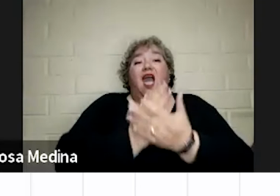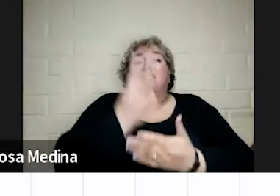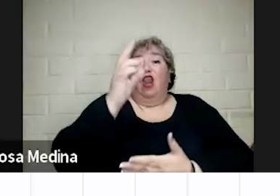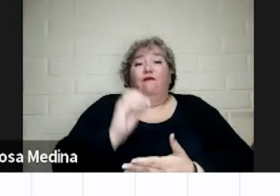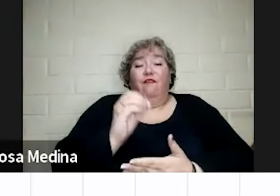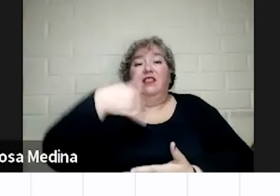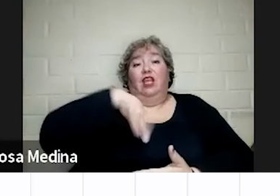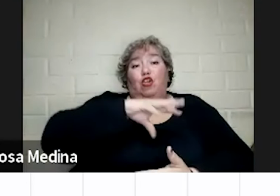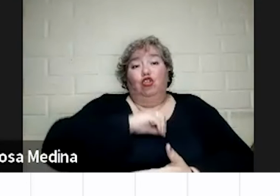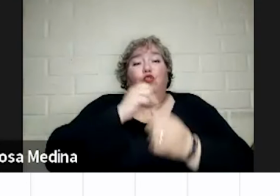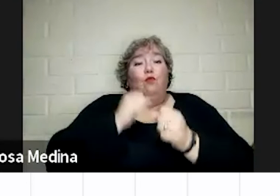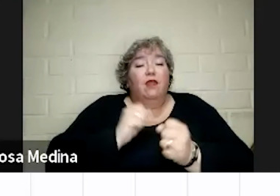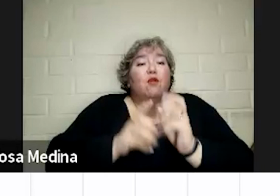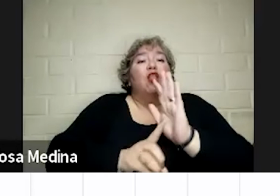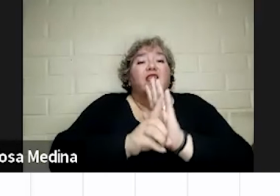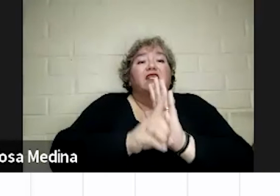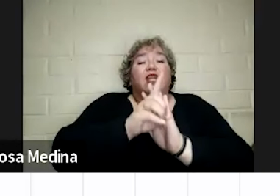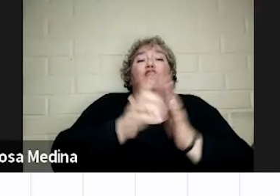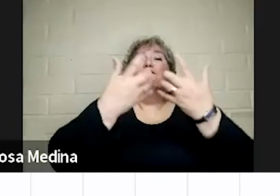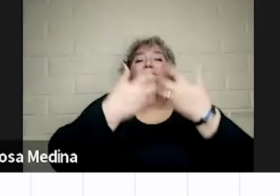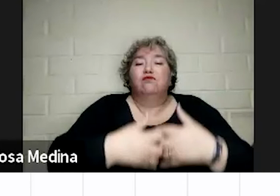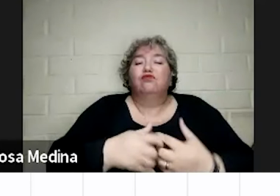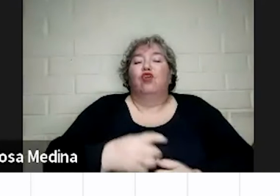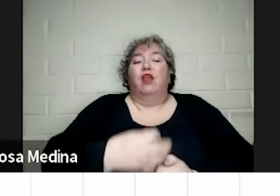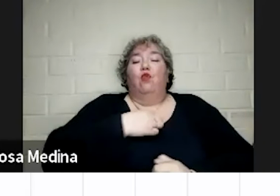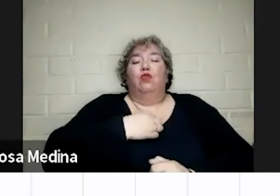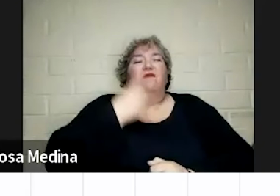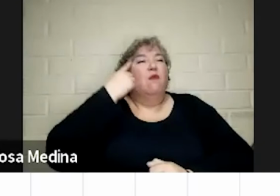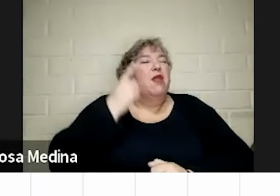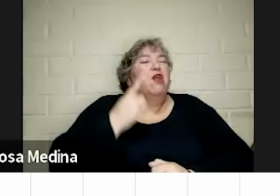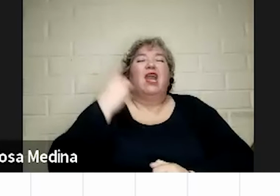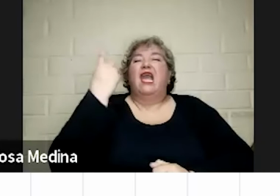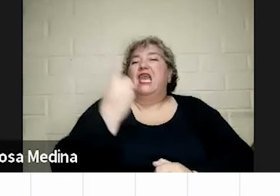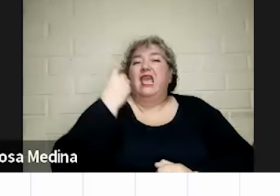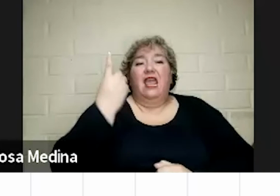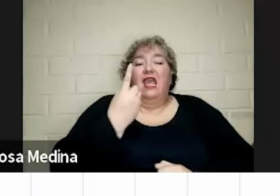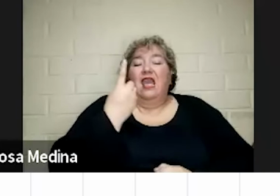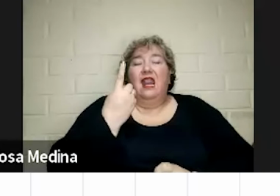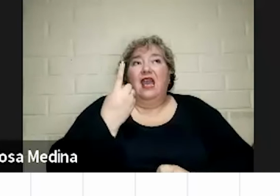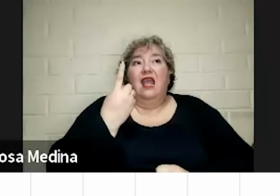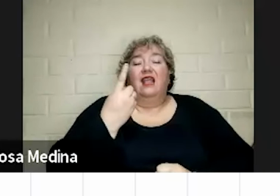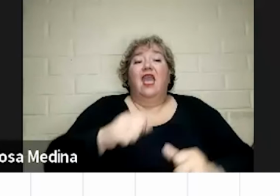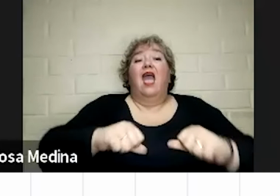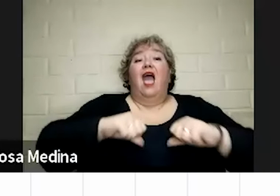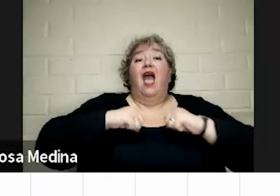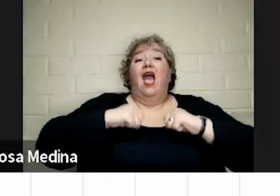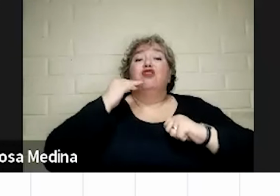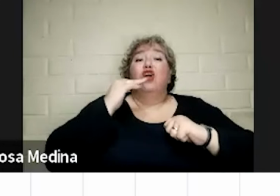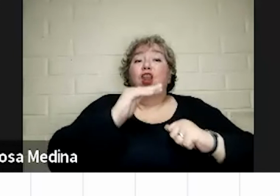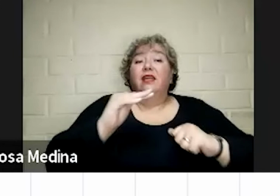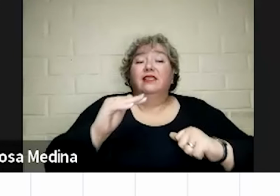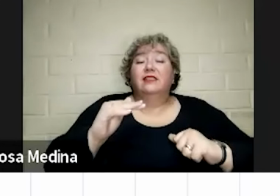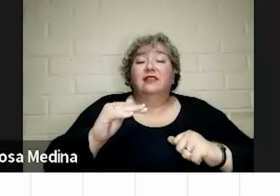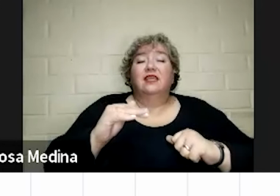estamos en desarrollo de las funciones ejecutivas. Pero en general, lo que se plantea es que en la adolescencia alcanzaríamos nuestro